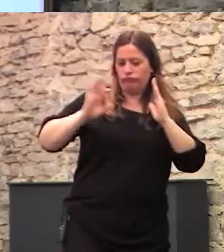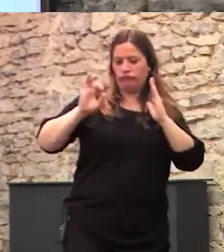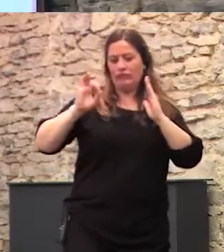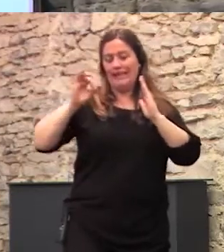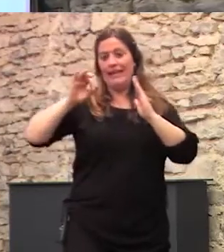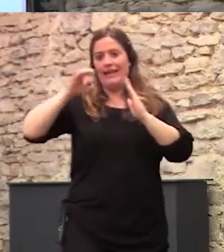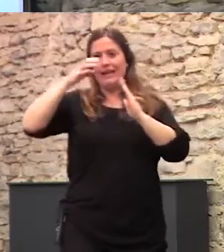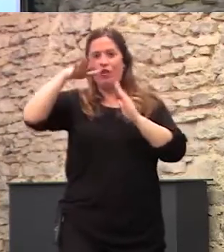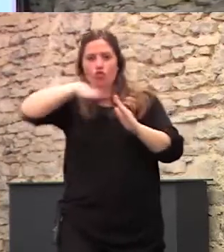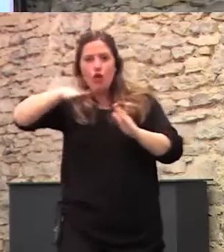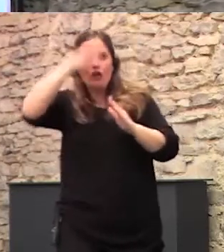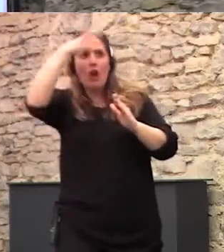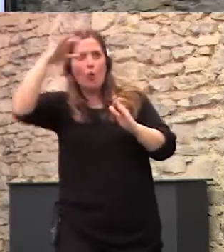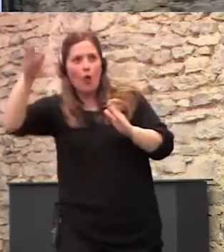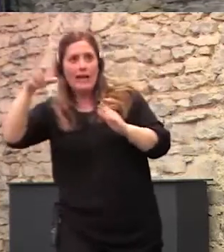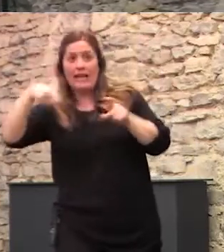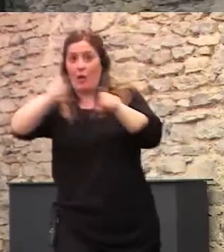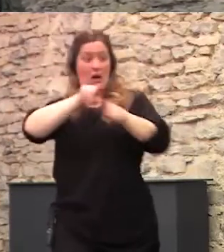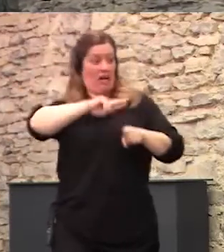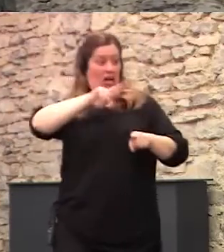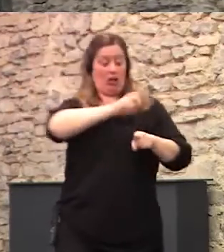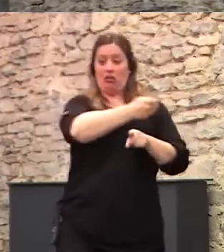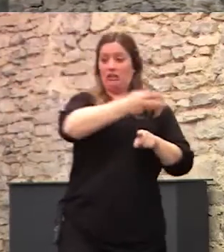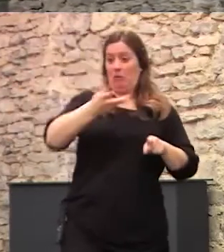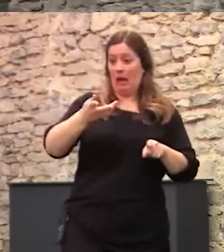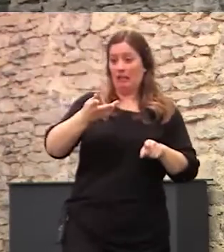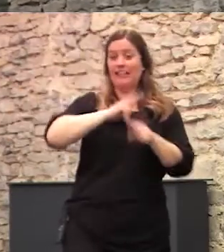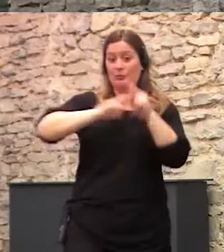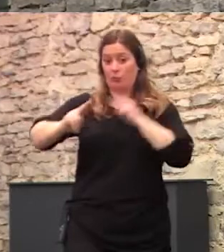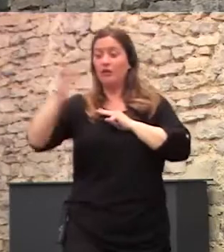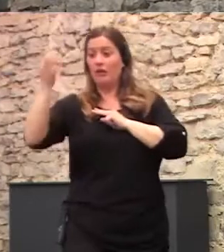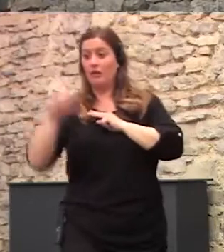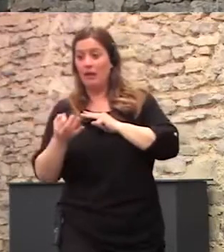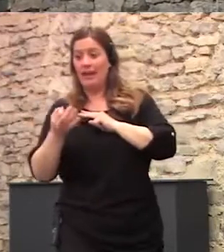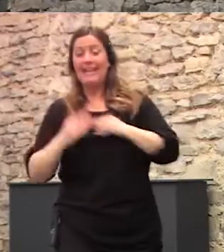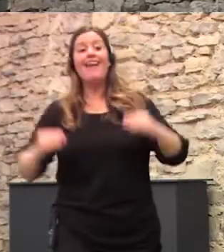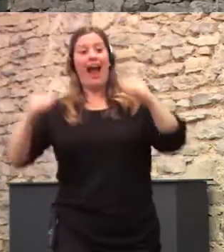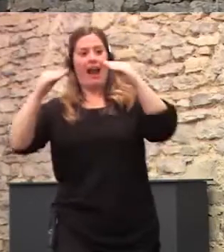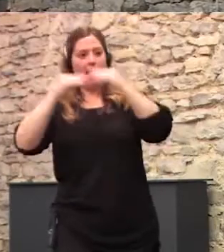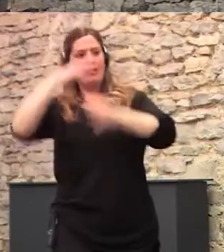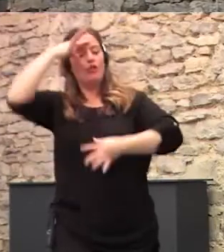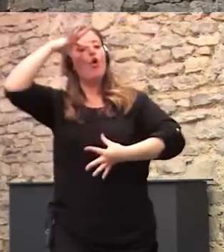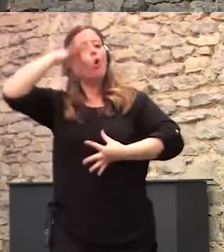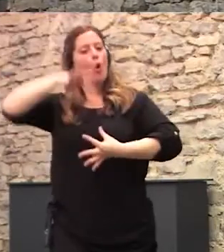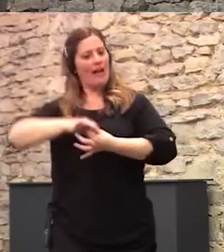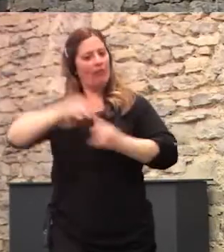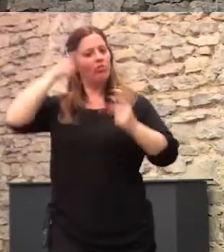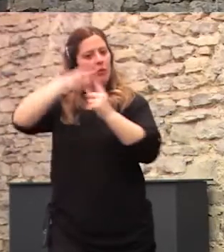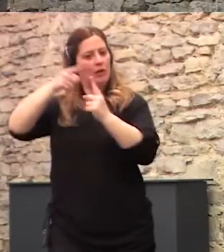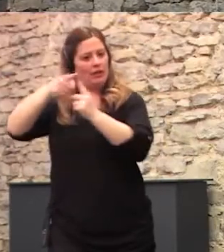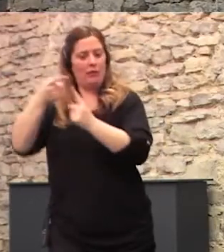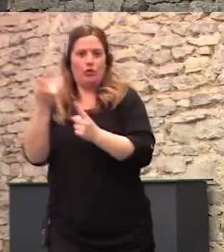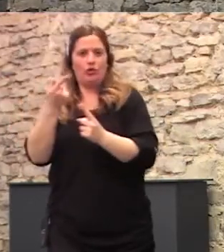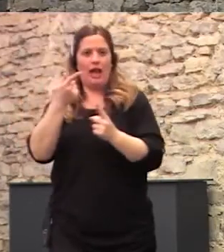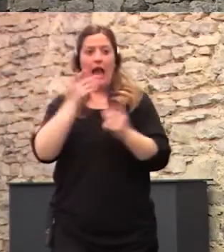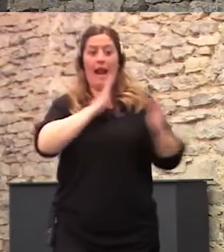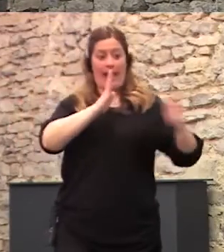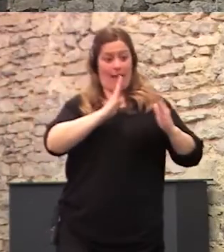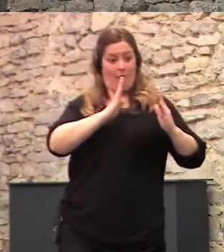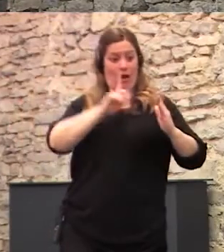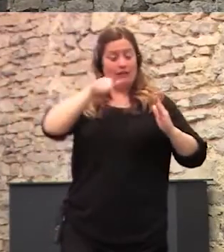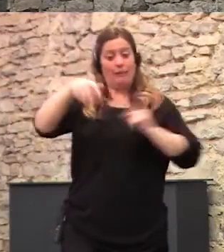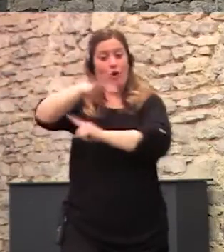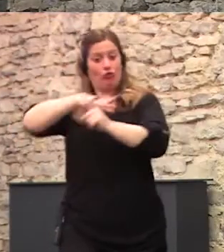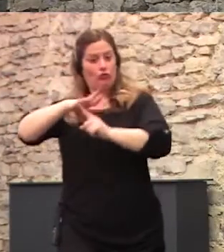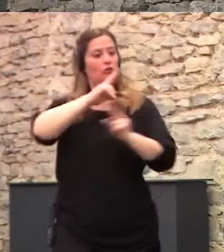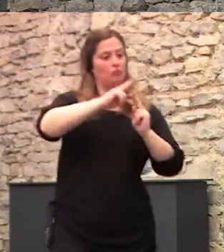religiones, al mismo tiempo que debe permanecer coherente con sus objetivos, es decir, por un lado responder a la época y al contexto, pero por